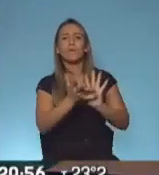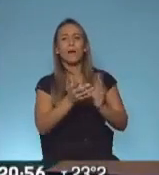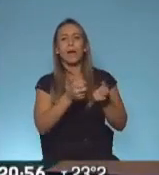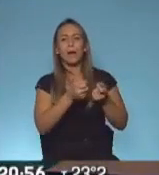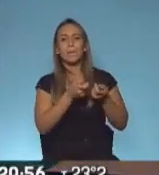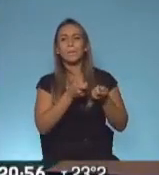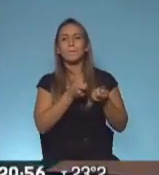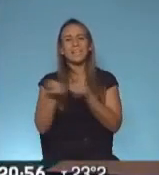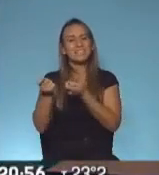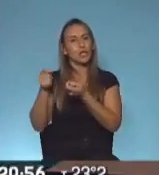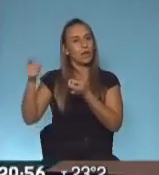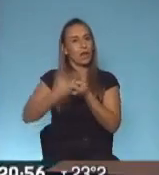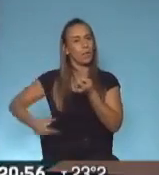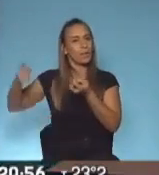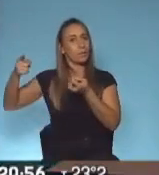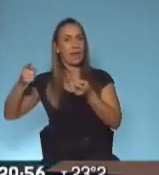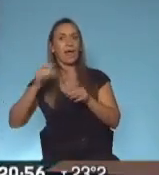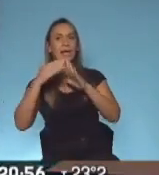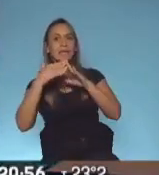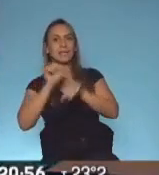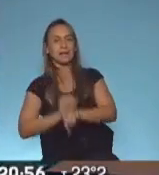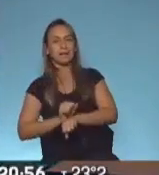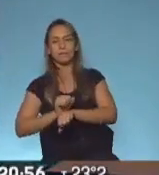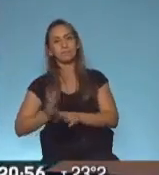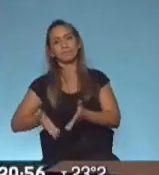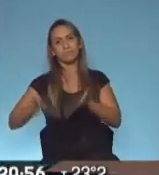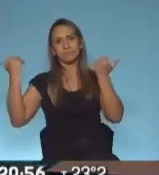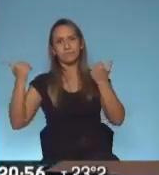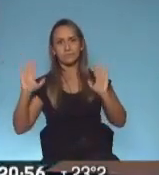para levantar la cuarentena y en consecuencia que el circuito económico pueda volver a agilizar?